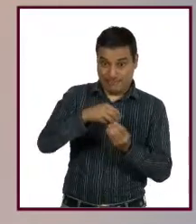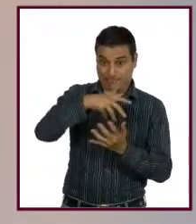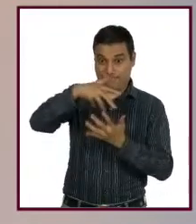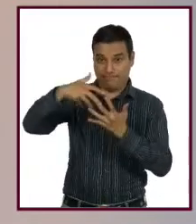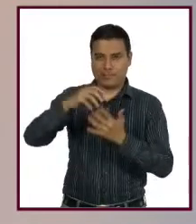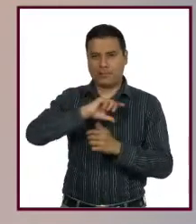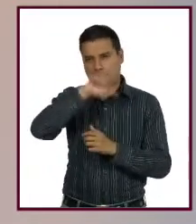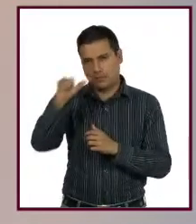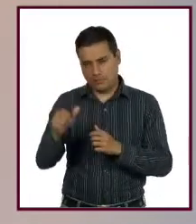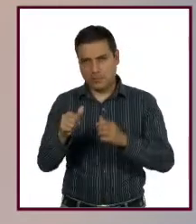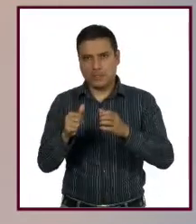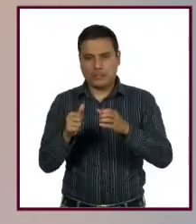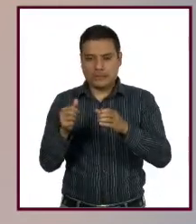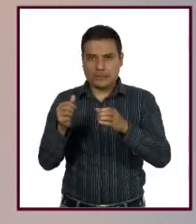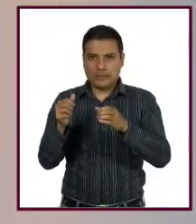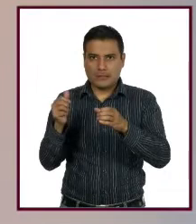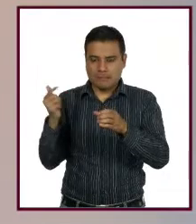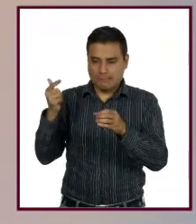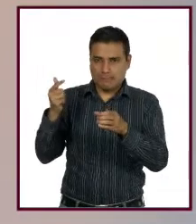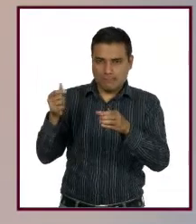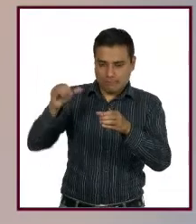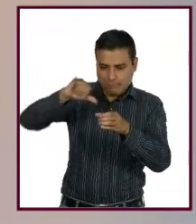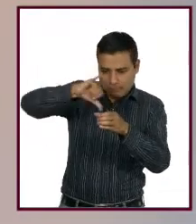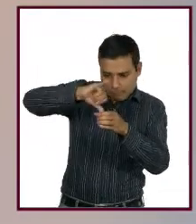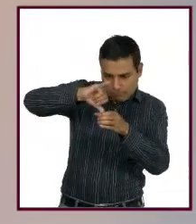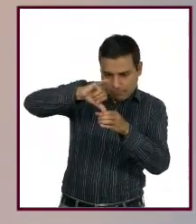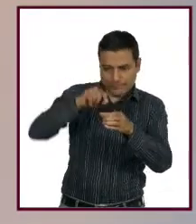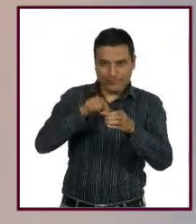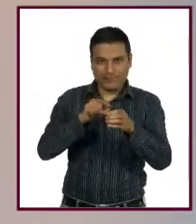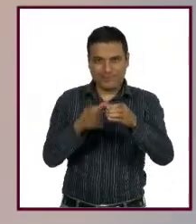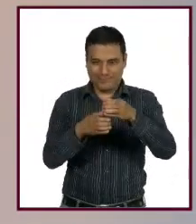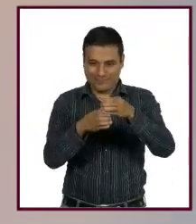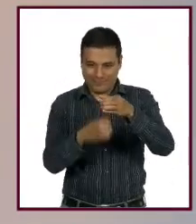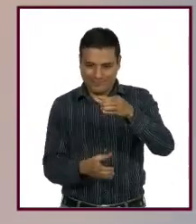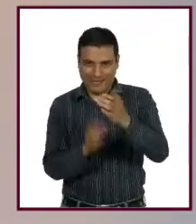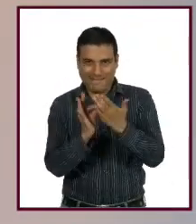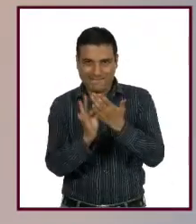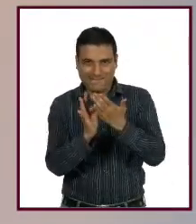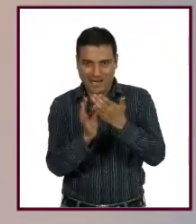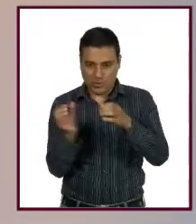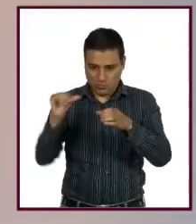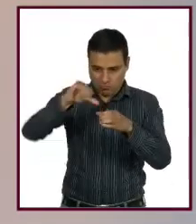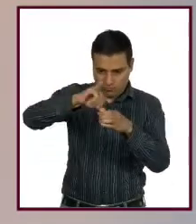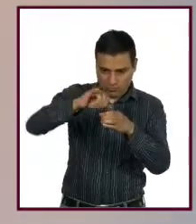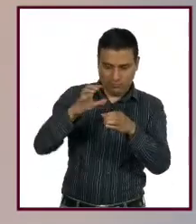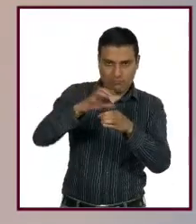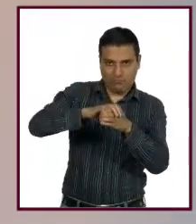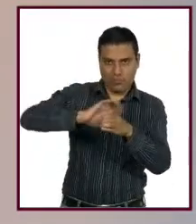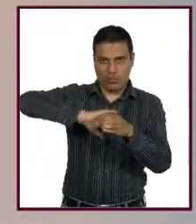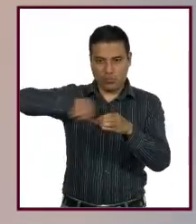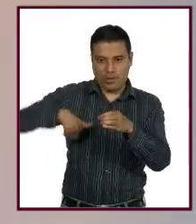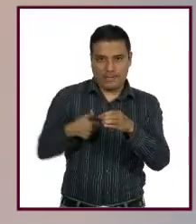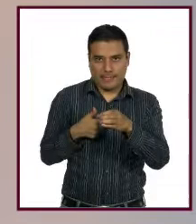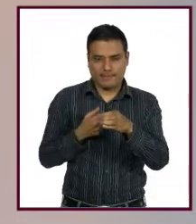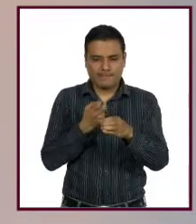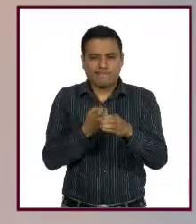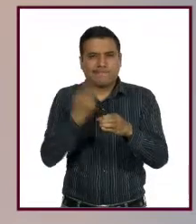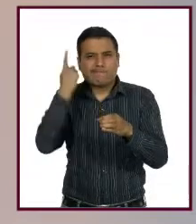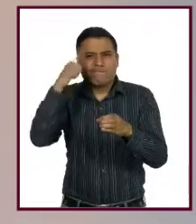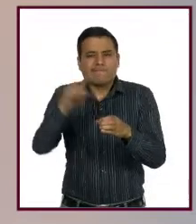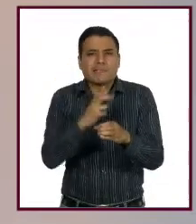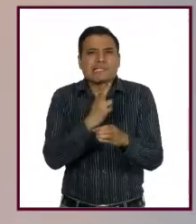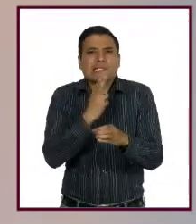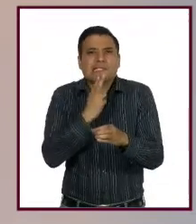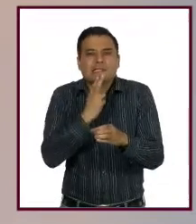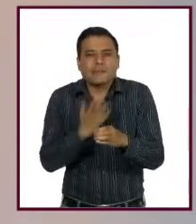algunos recipientes unos pequeños recipientes de metal y que generalmente no tienen otro uso más que aumentar